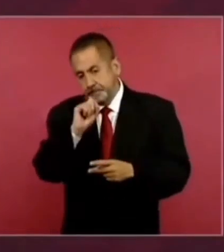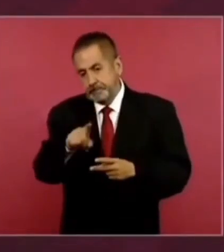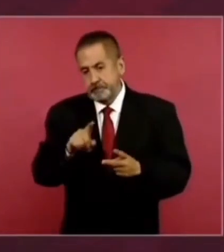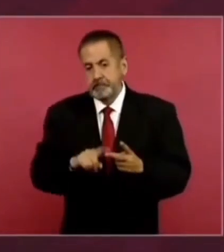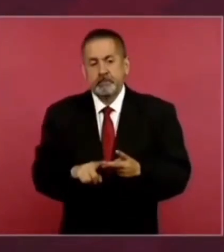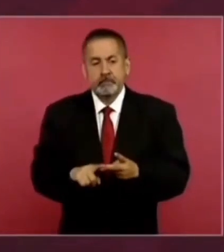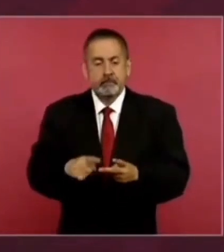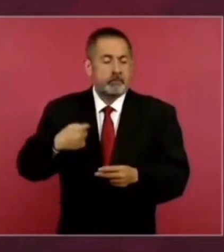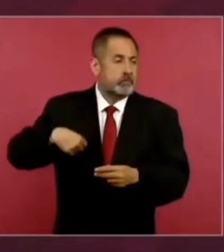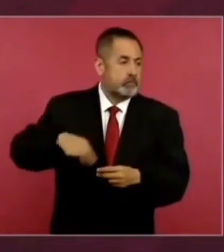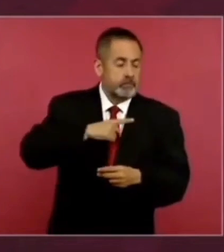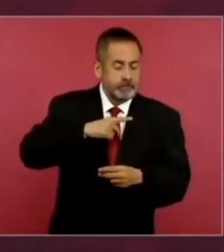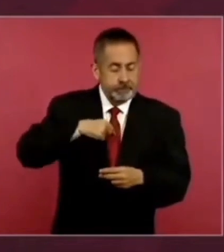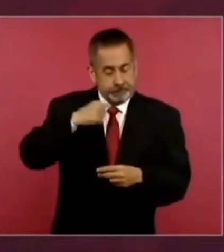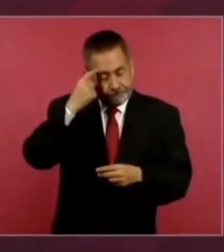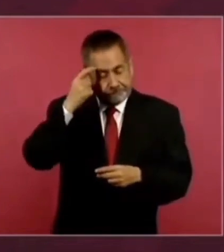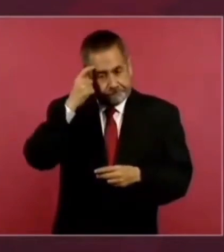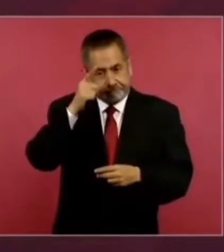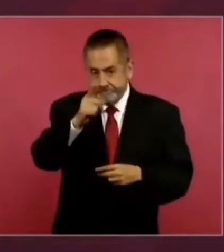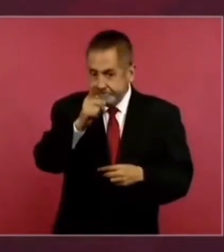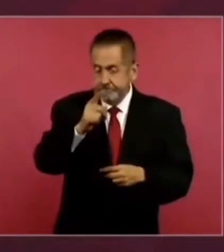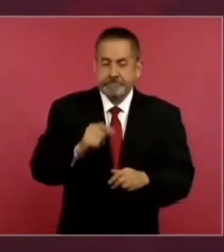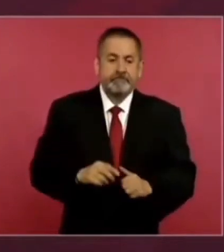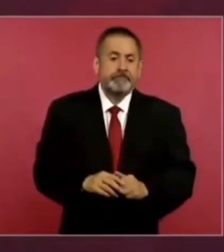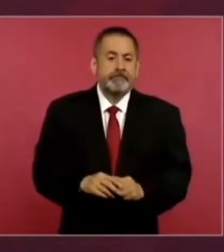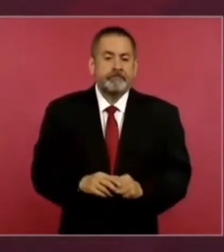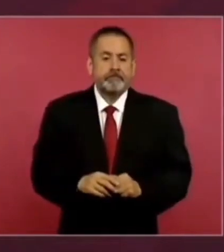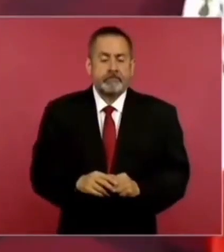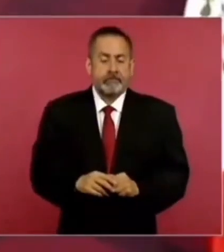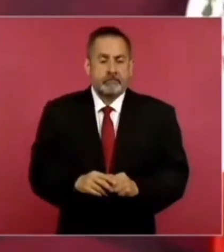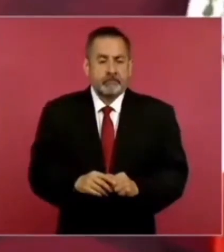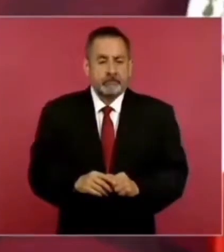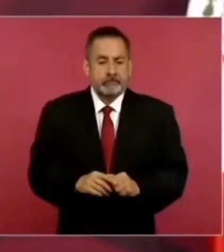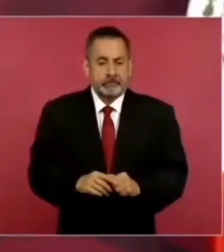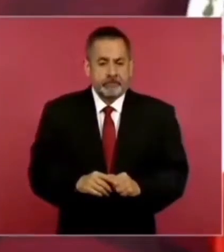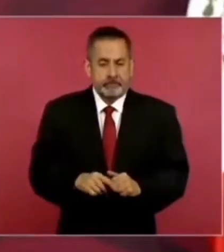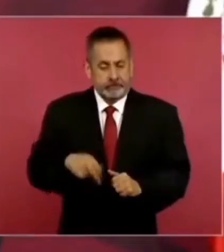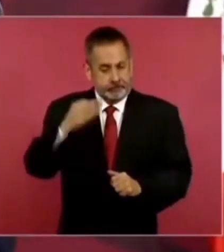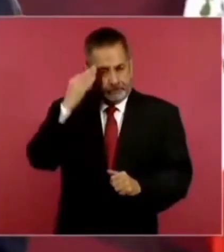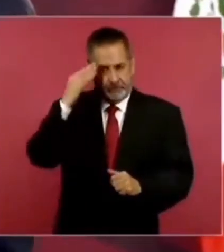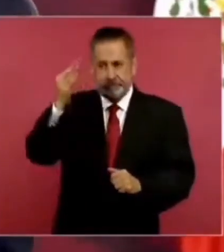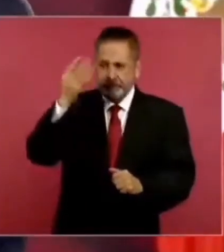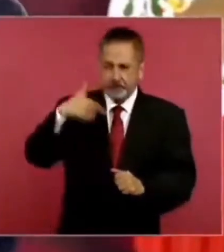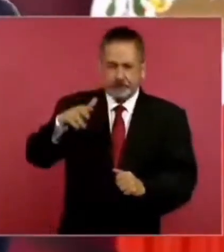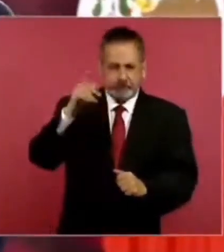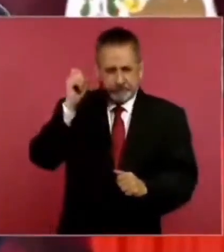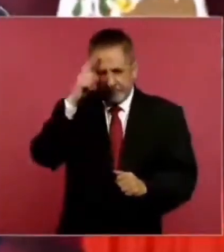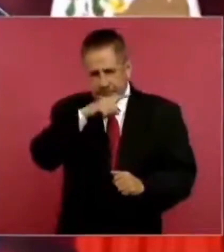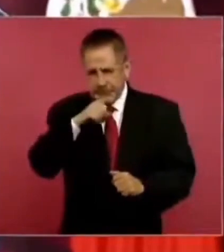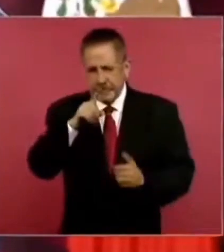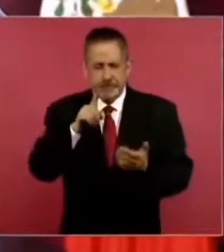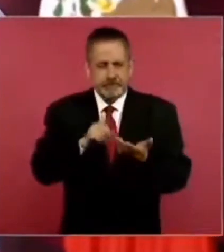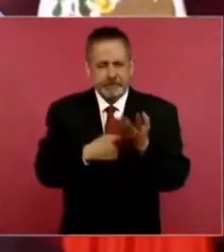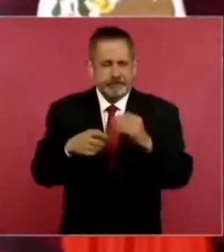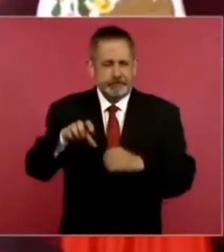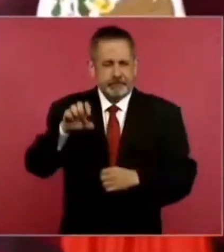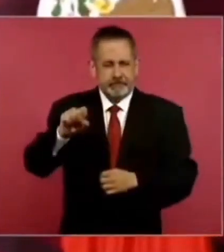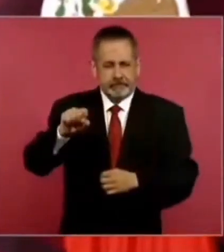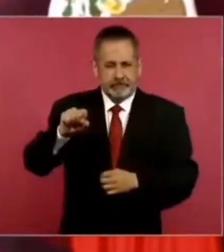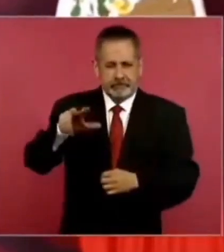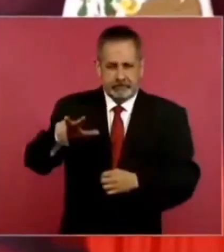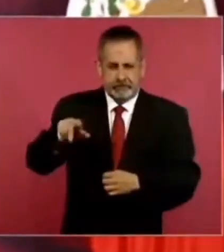también considerar que en esos momentos difíciles como el